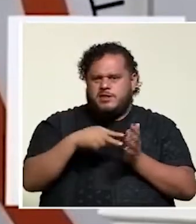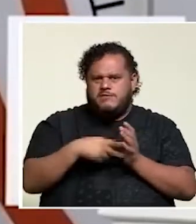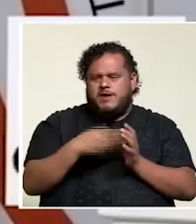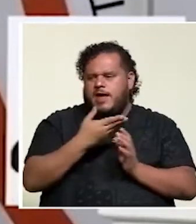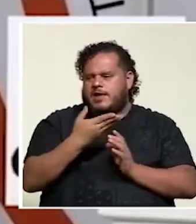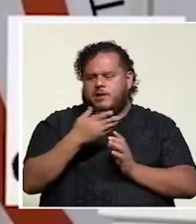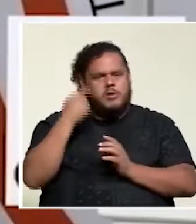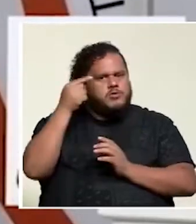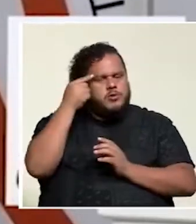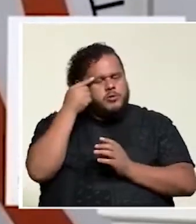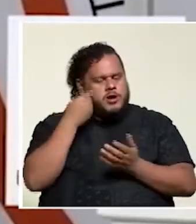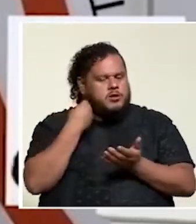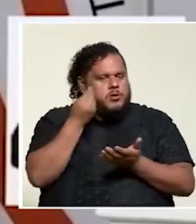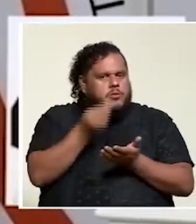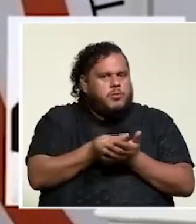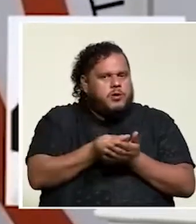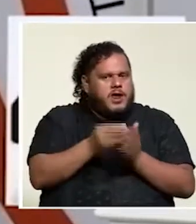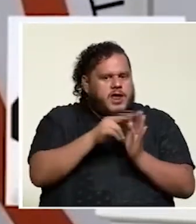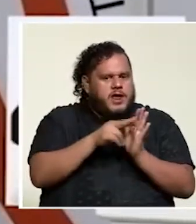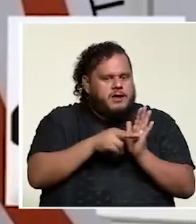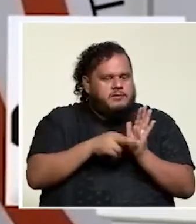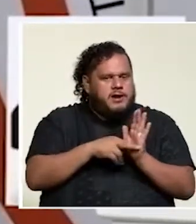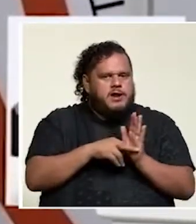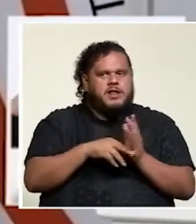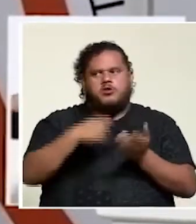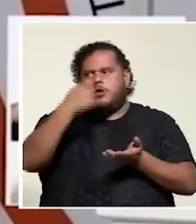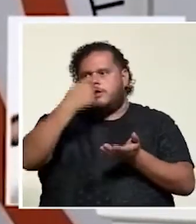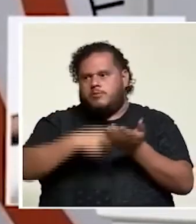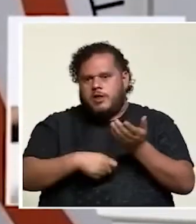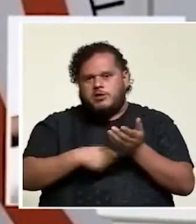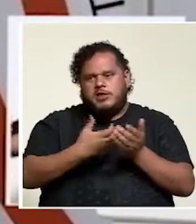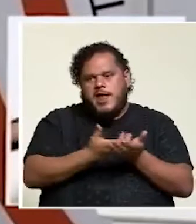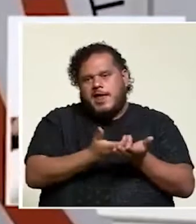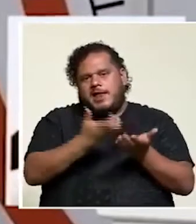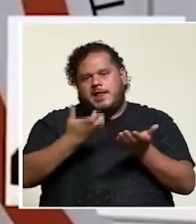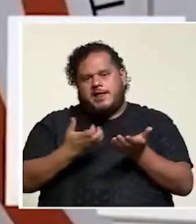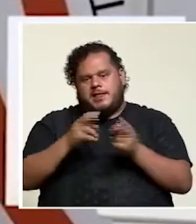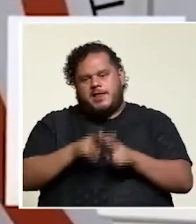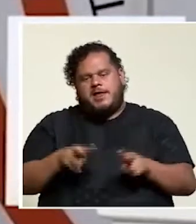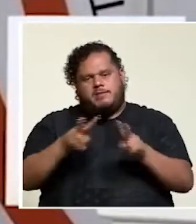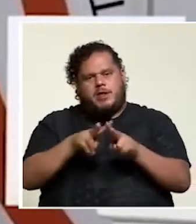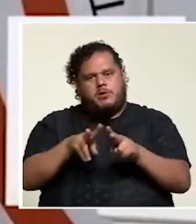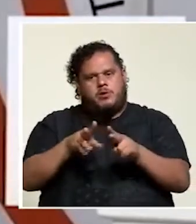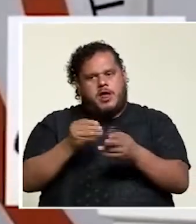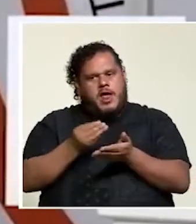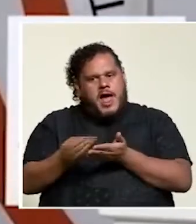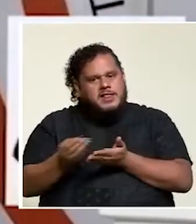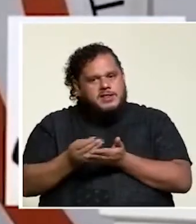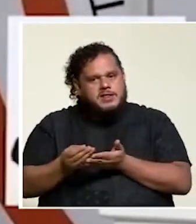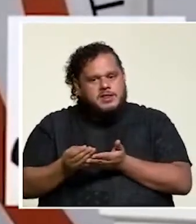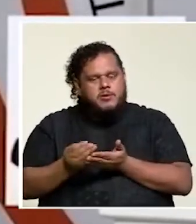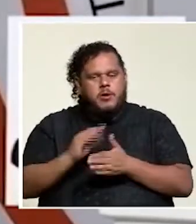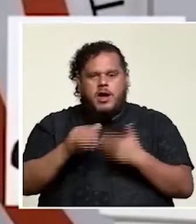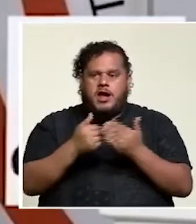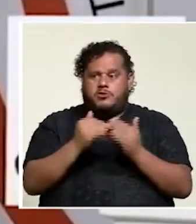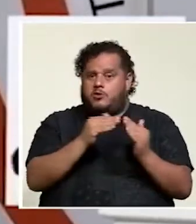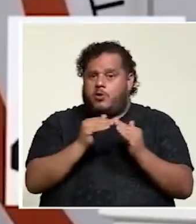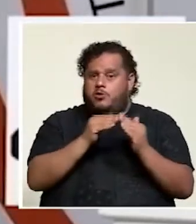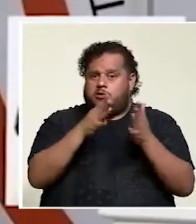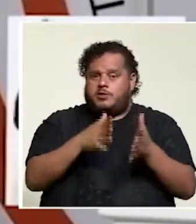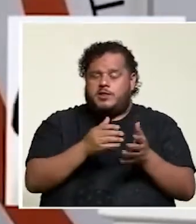gobierno pone reglas, sube impuestos, le quita el valor adquisitivo a los